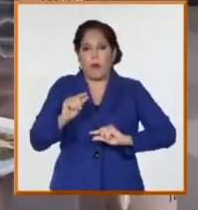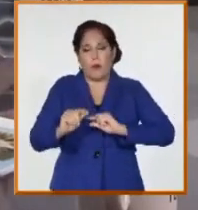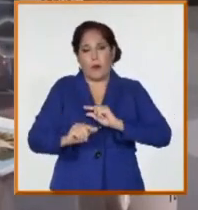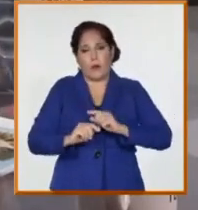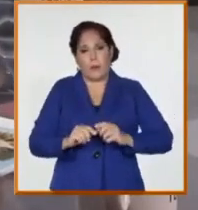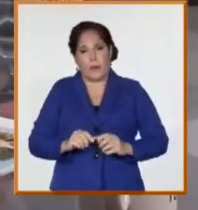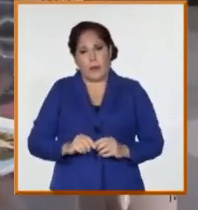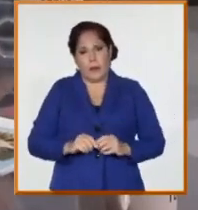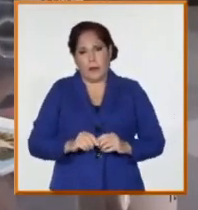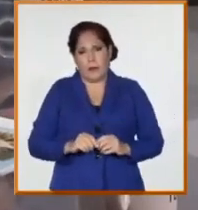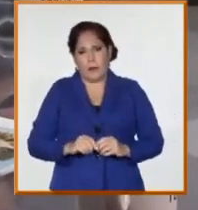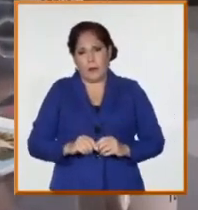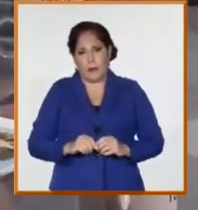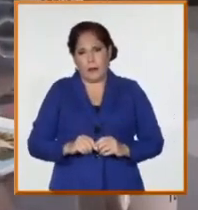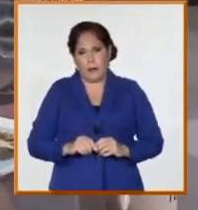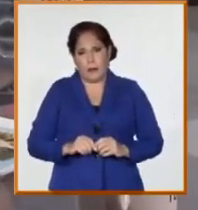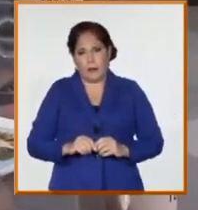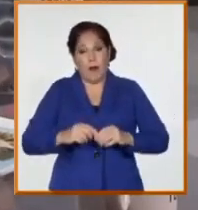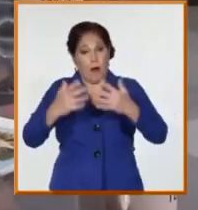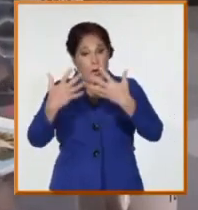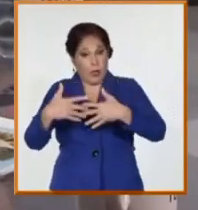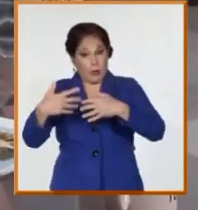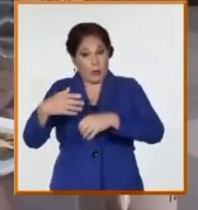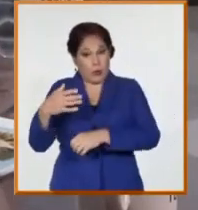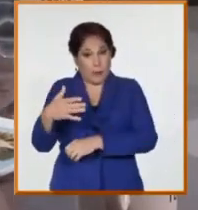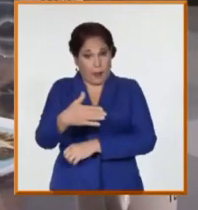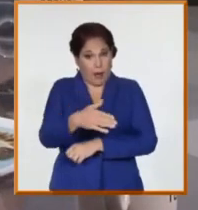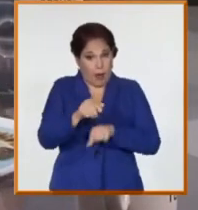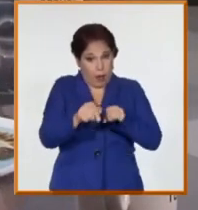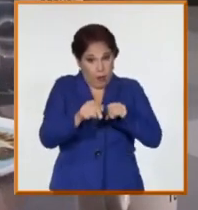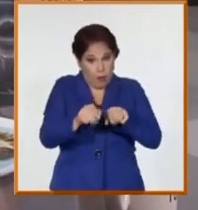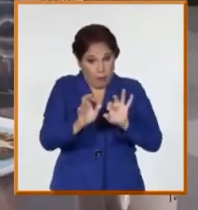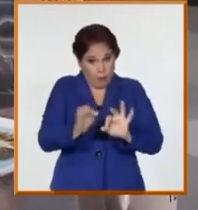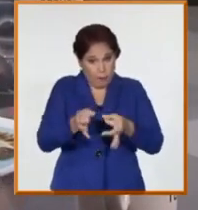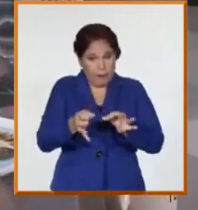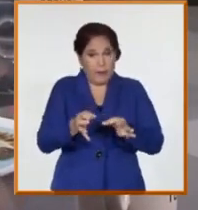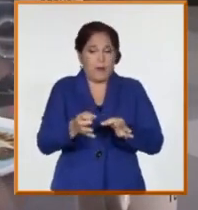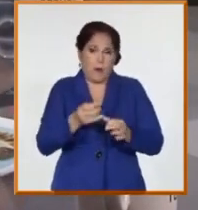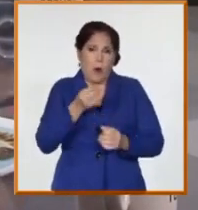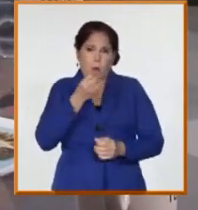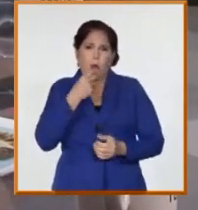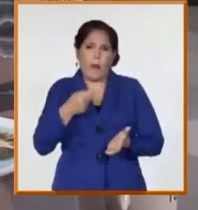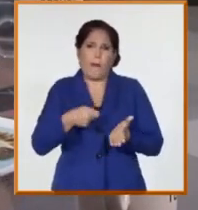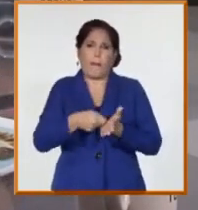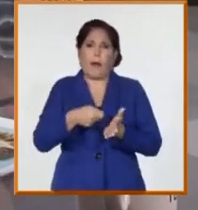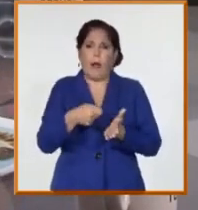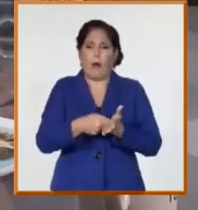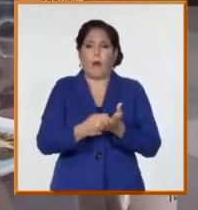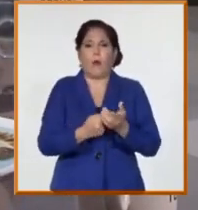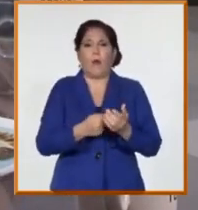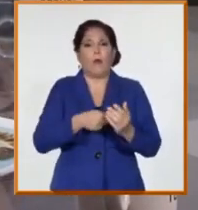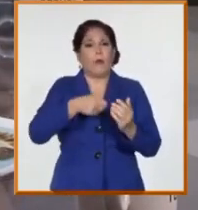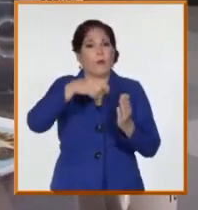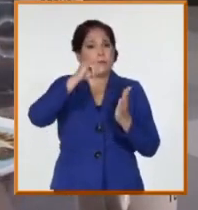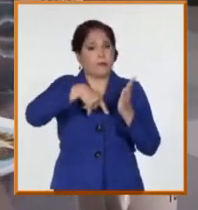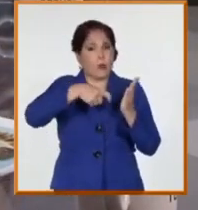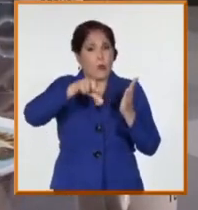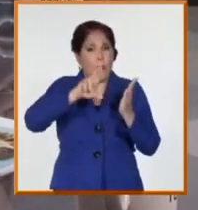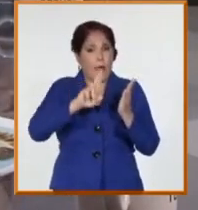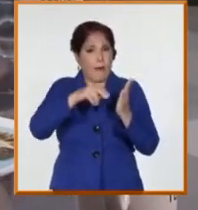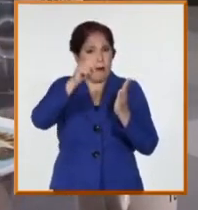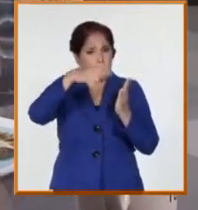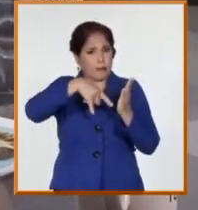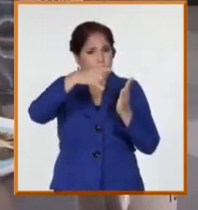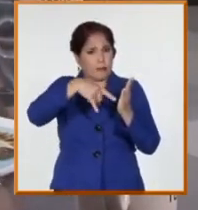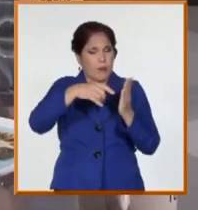en el sector de la industria pesquera esta esta posibilidad del comercio electrónico de los pagos digitales de la